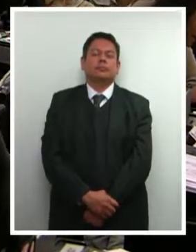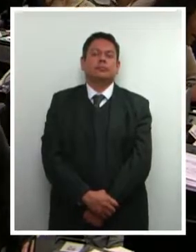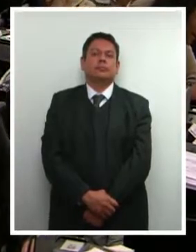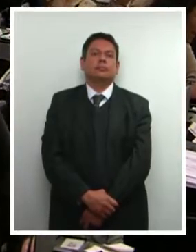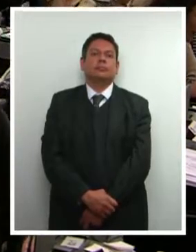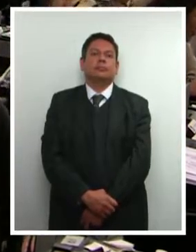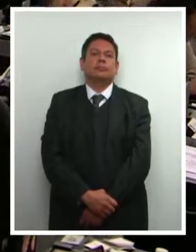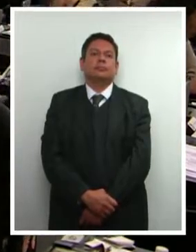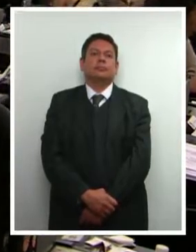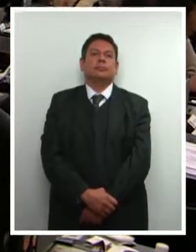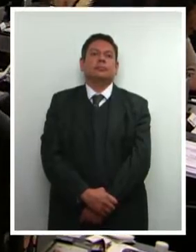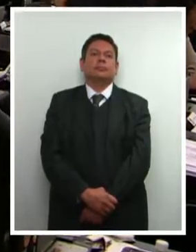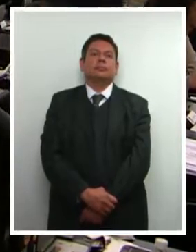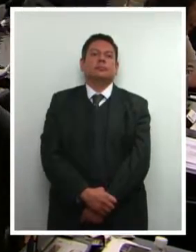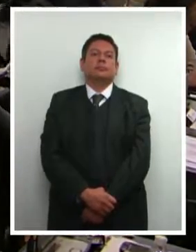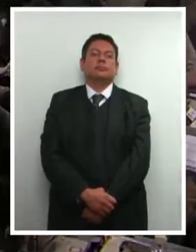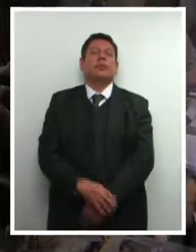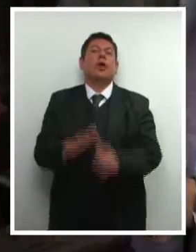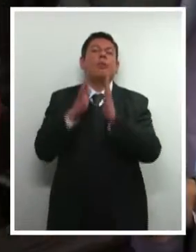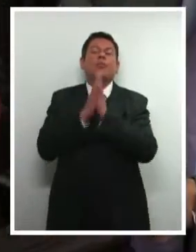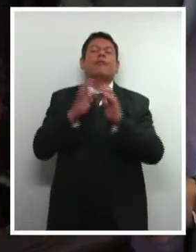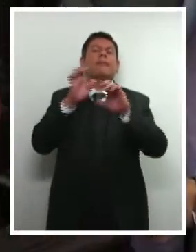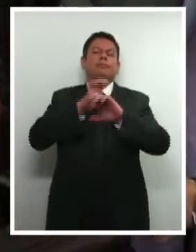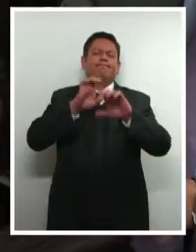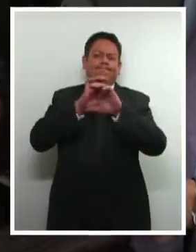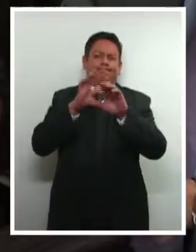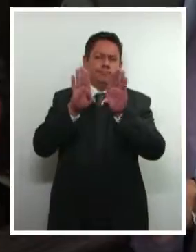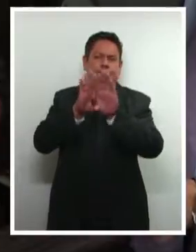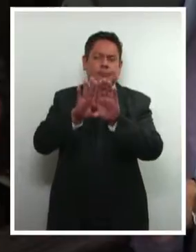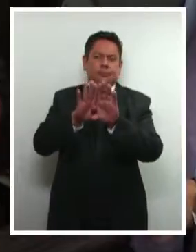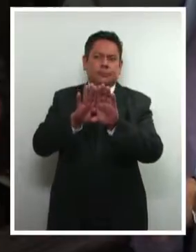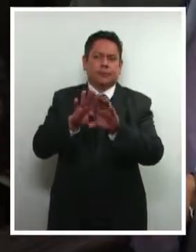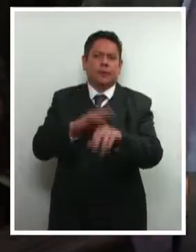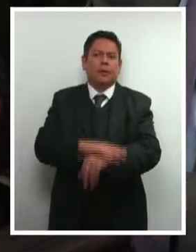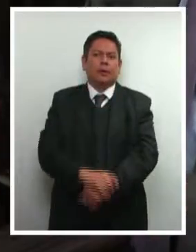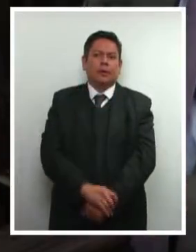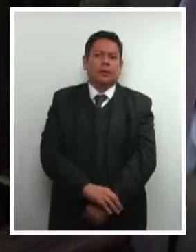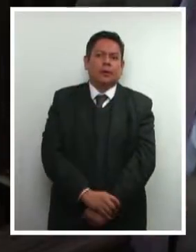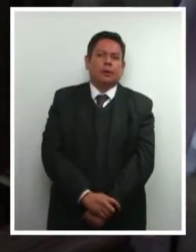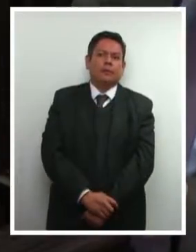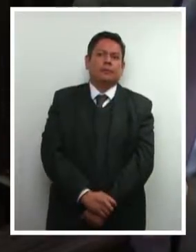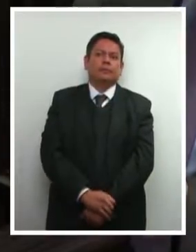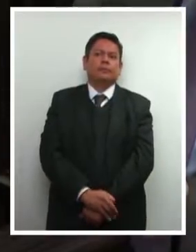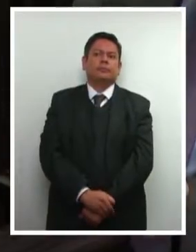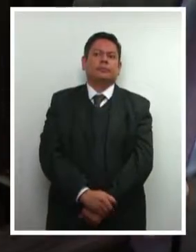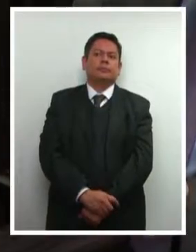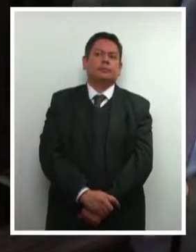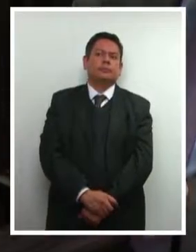Ya lo cerramos, ¿verdad? Sí. Ciérrese el sistema electrónico de votación.